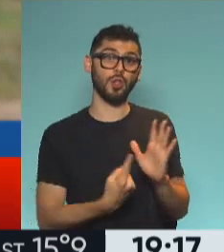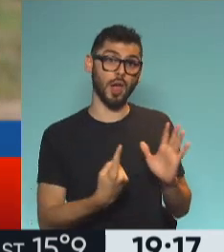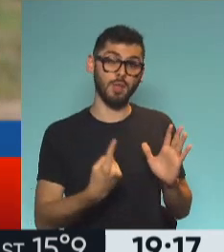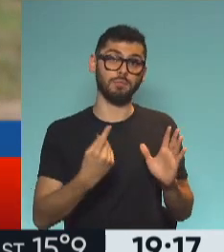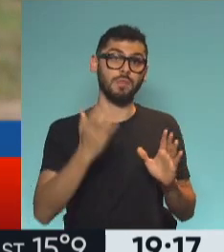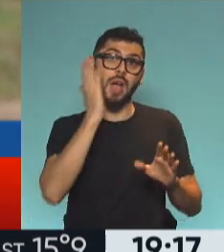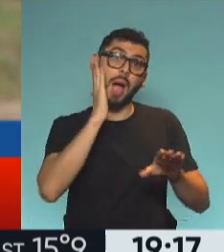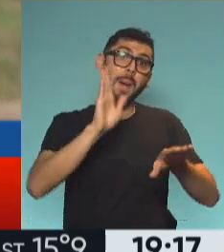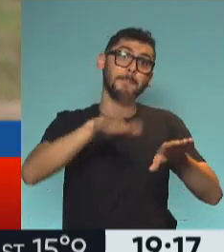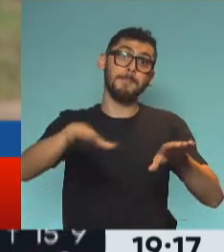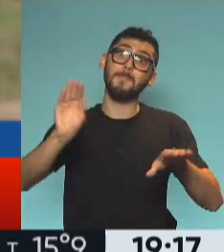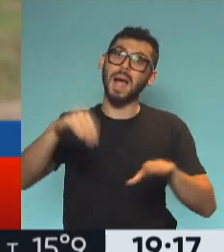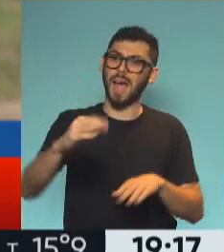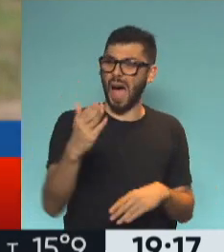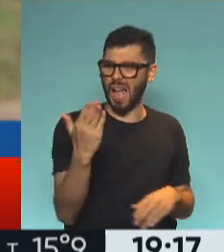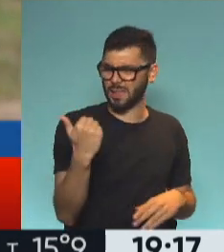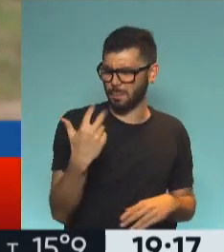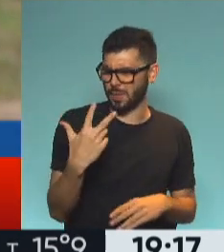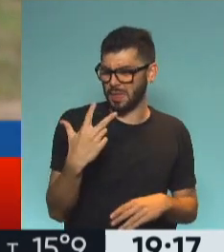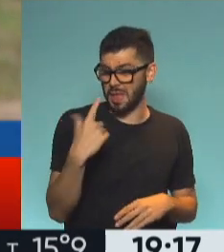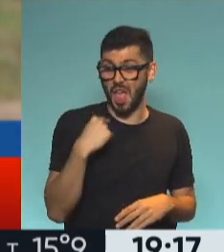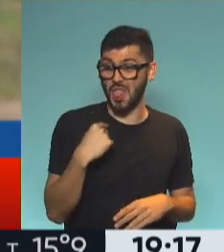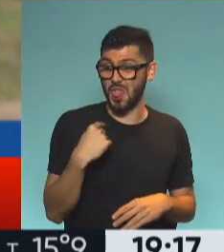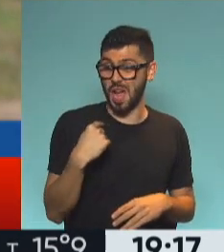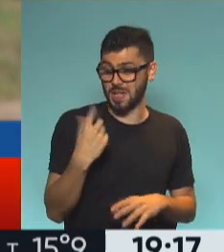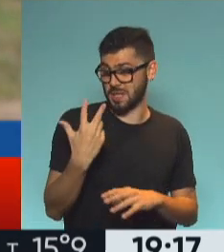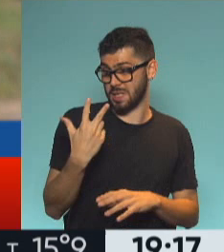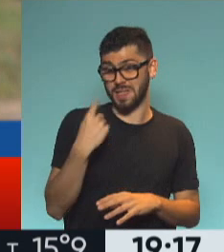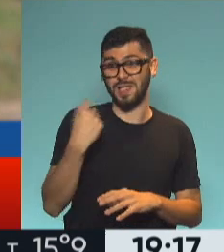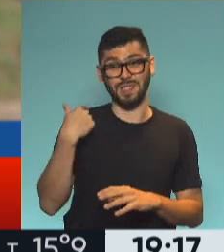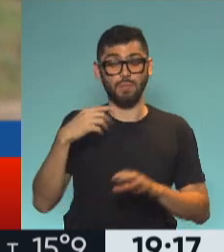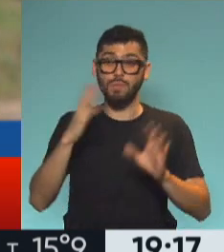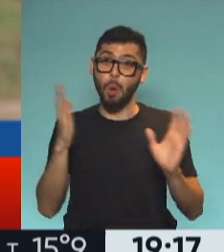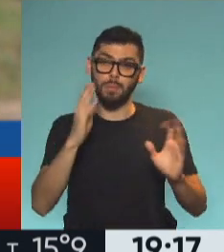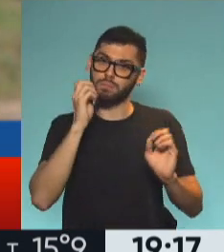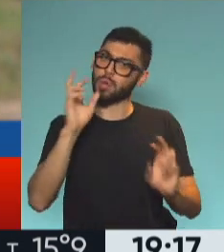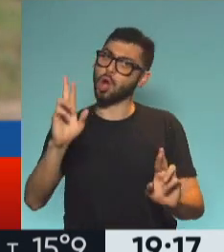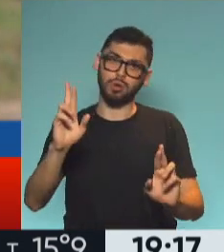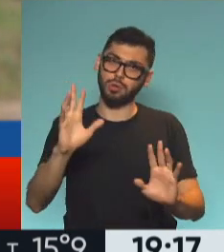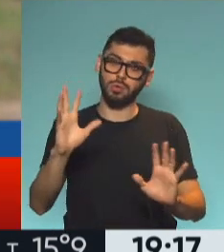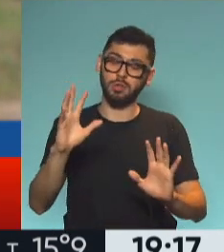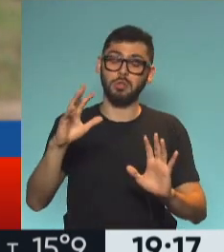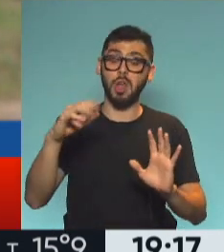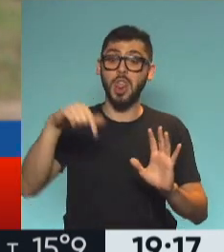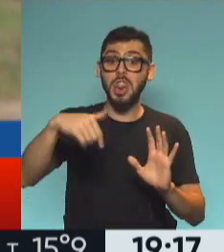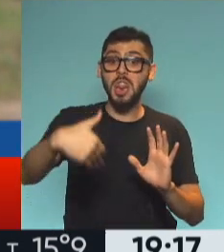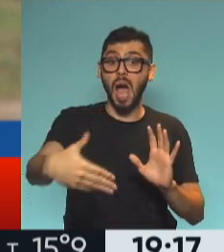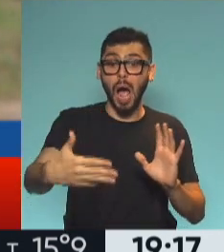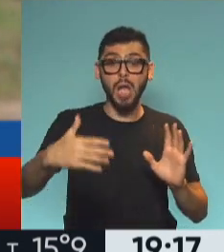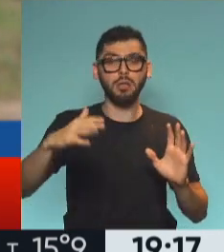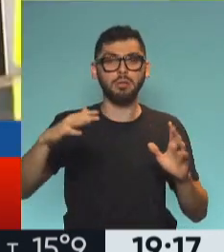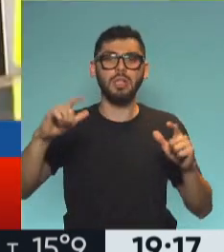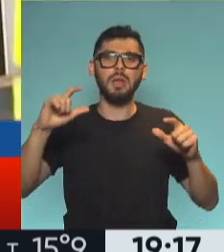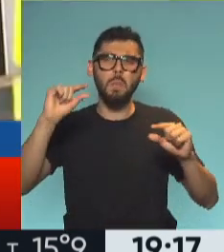camas. Te diría que hace 3 días fue el peor día en cuanto a ocupación de camas. A partir de ahí baja